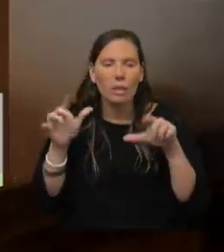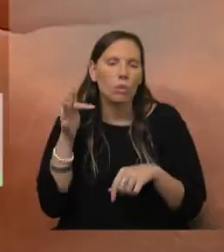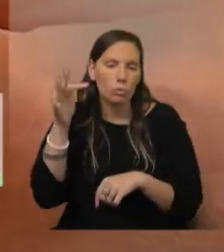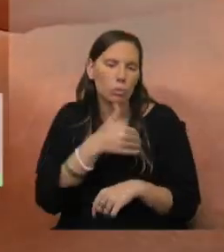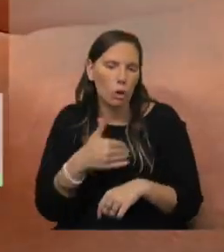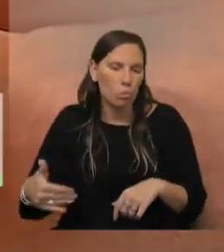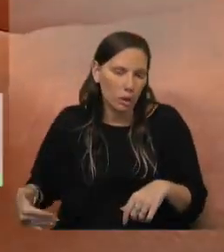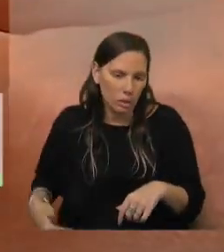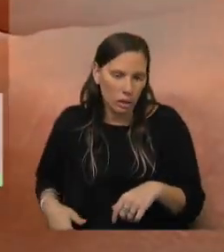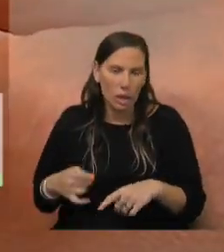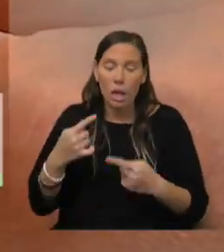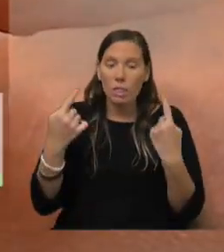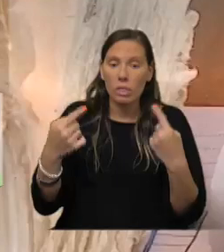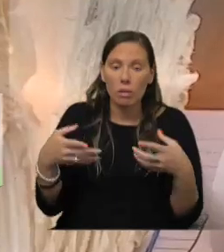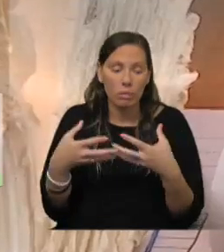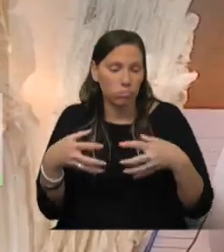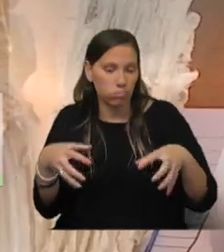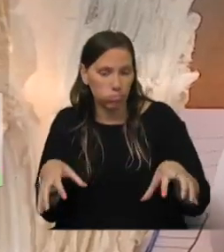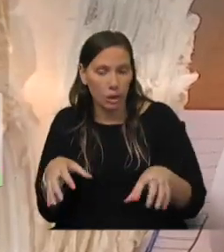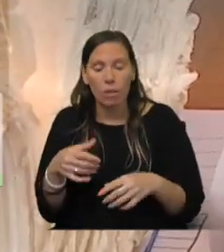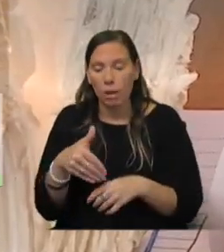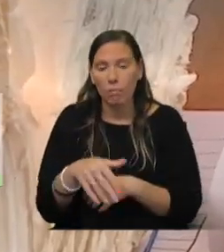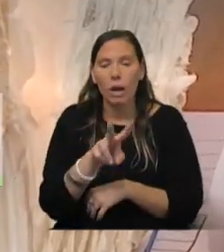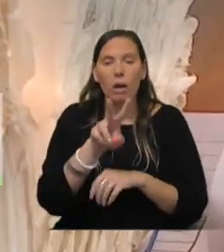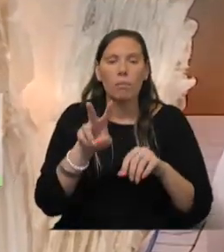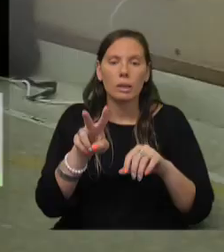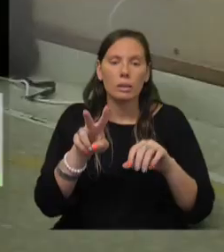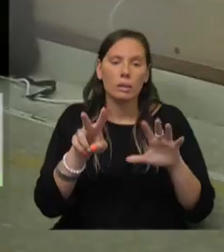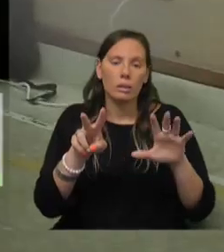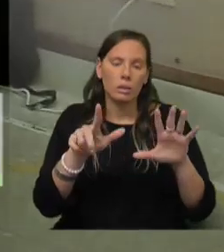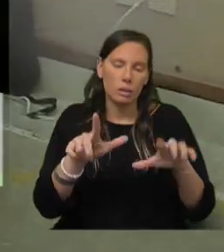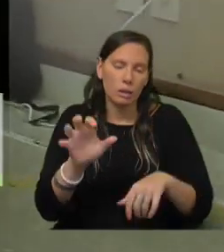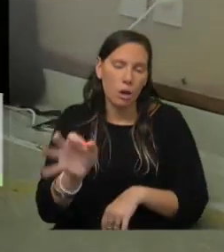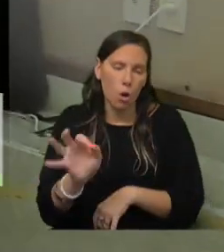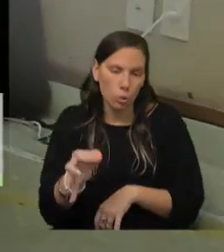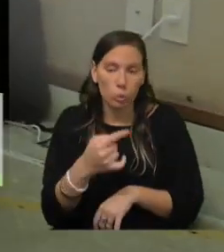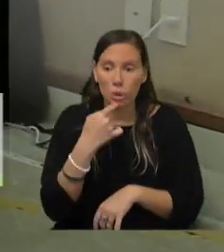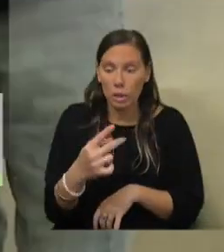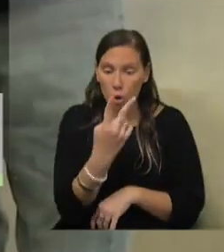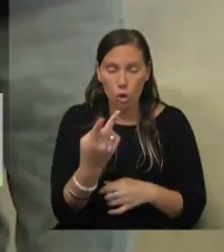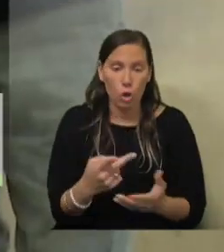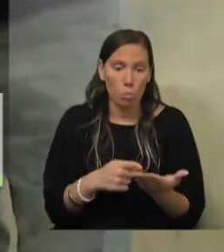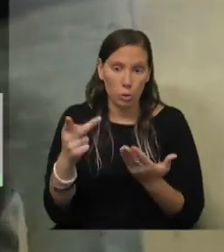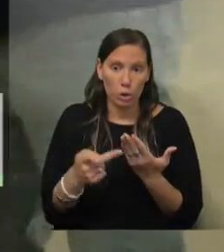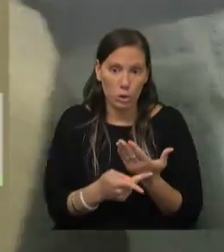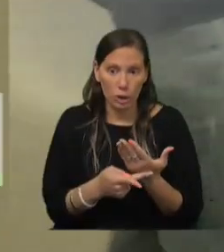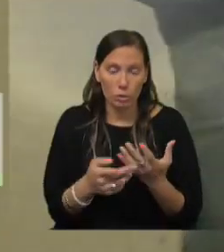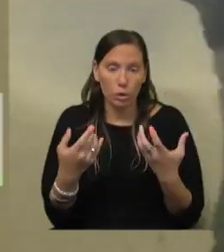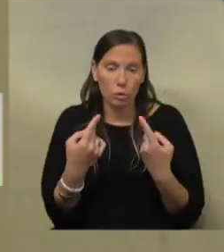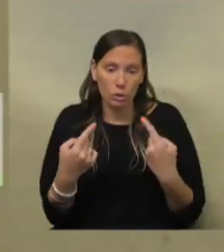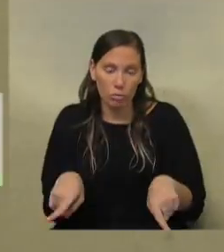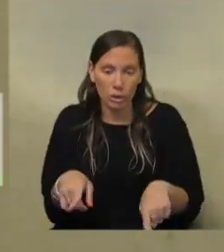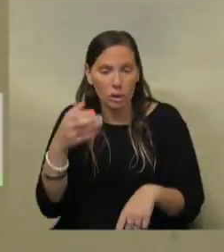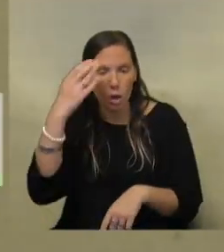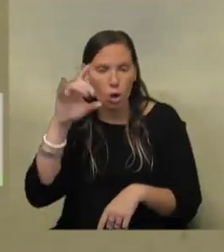acentúan sus diferencias de cara al 27 de octubre Delgado dijo que son dos proyectos y cose crítico que